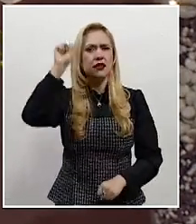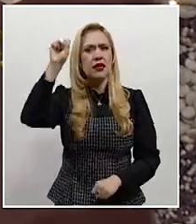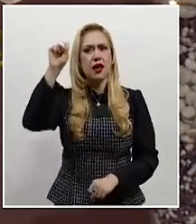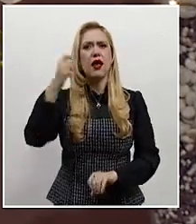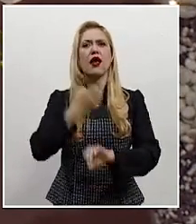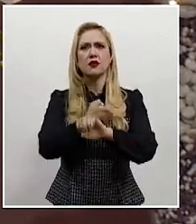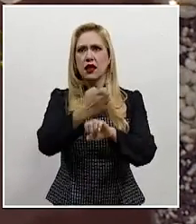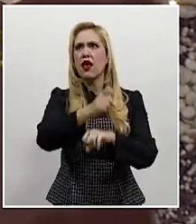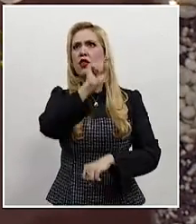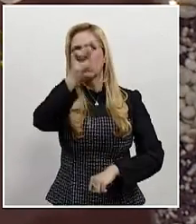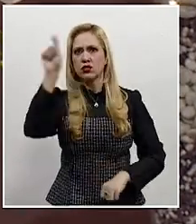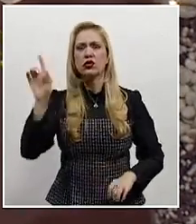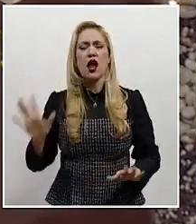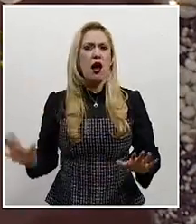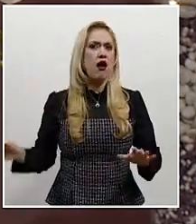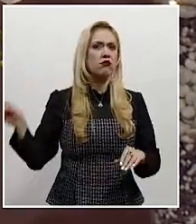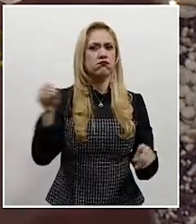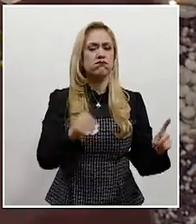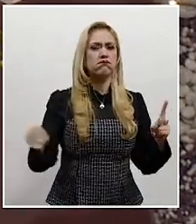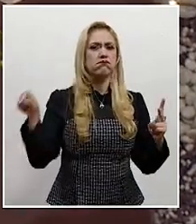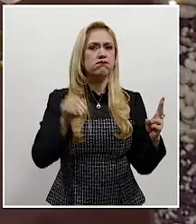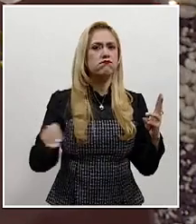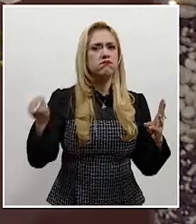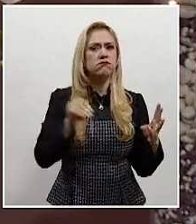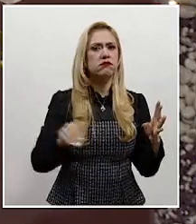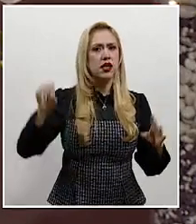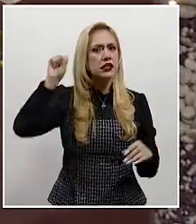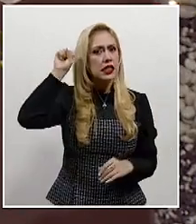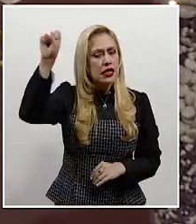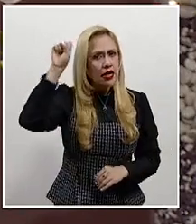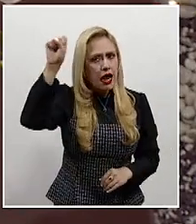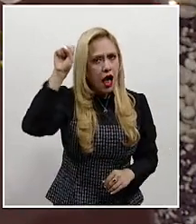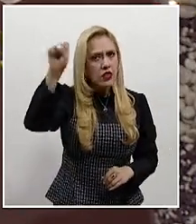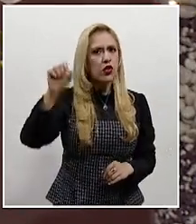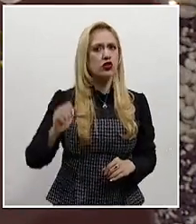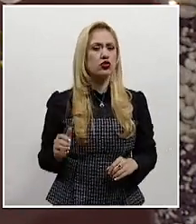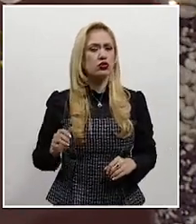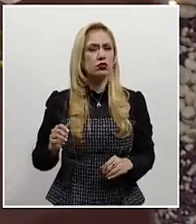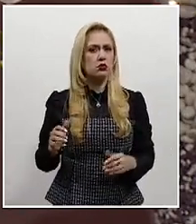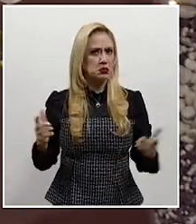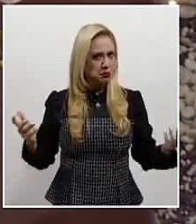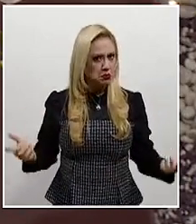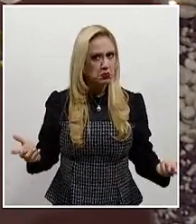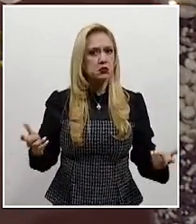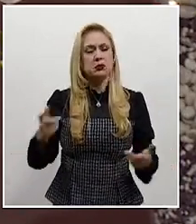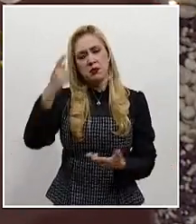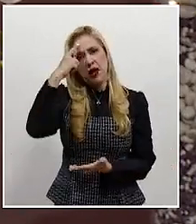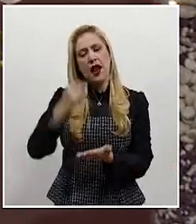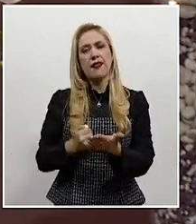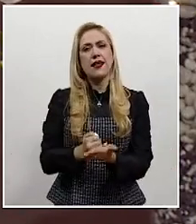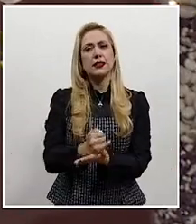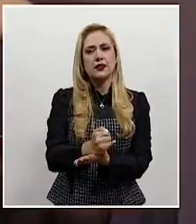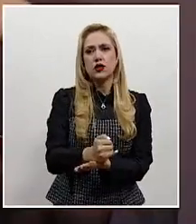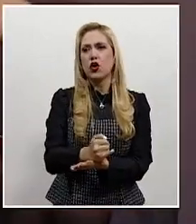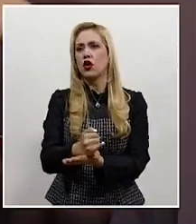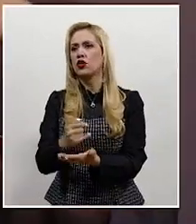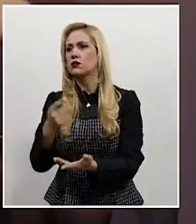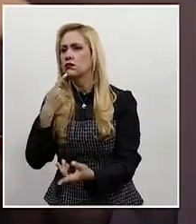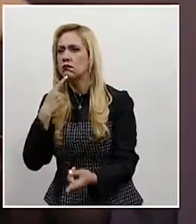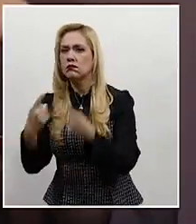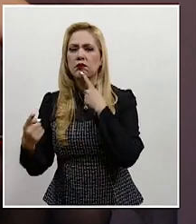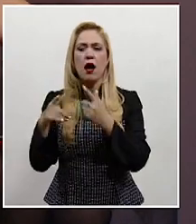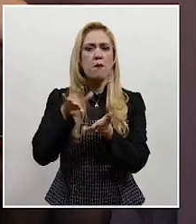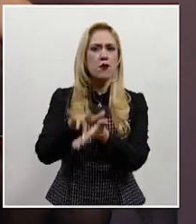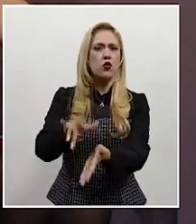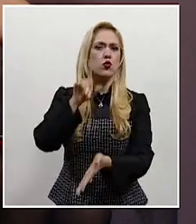están incluidas dentro de los... las decisiones de los sindicatos en cargo que nos permiten tomar decisiones a favor de las mujeres.